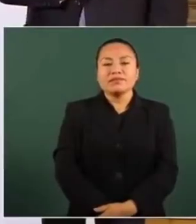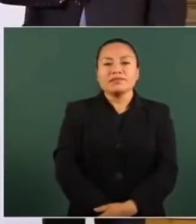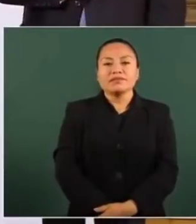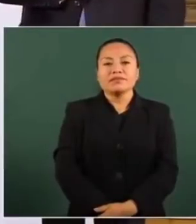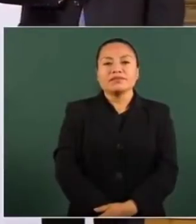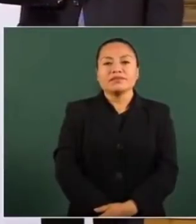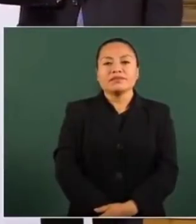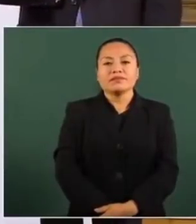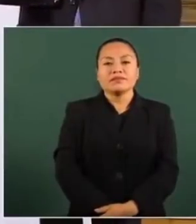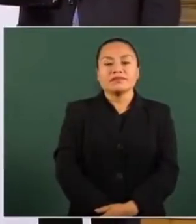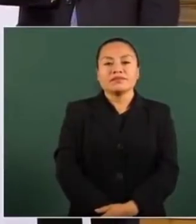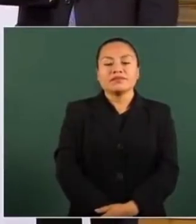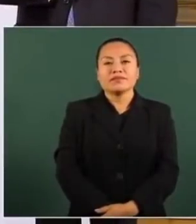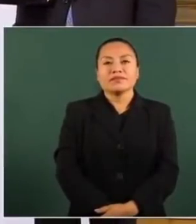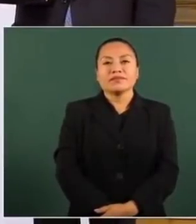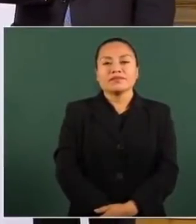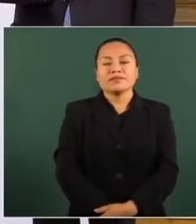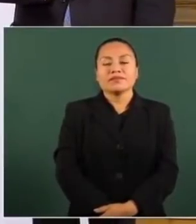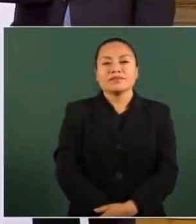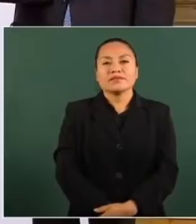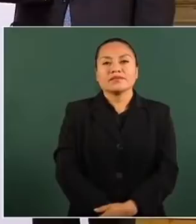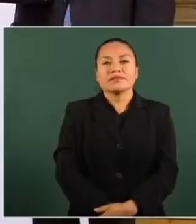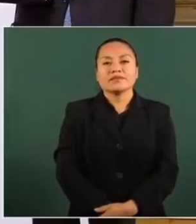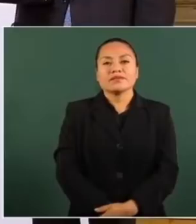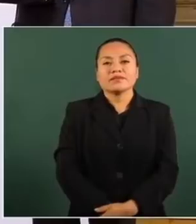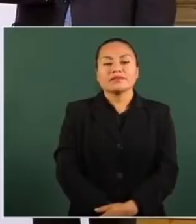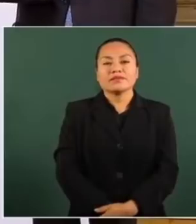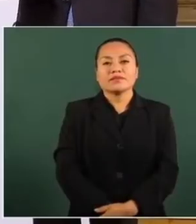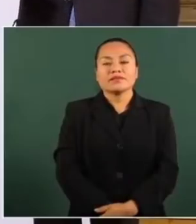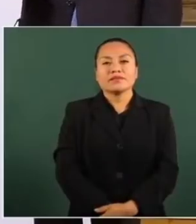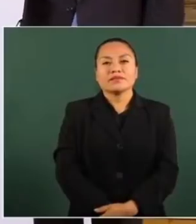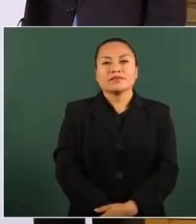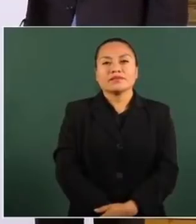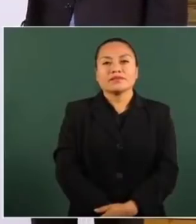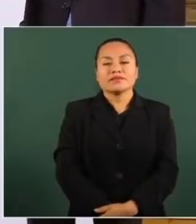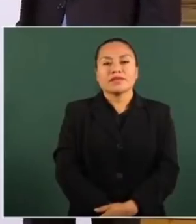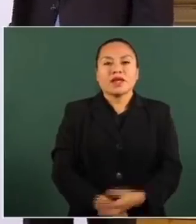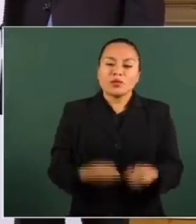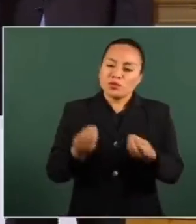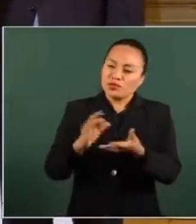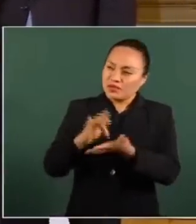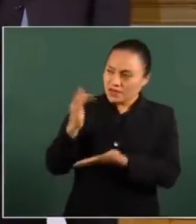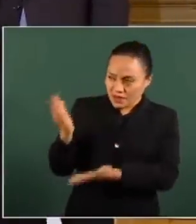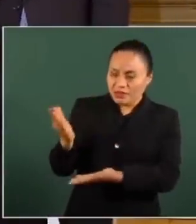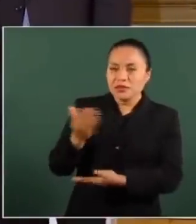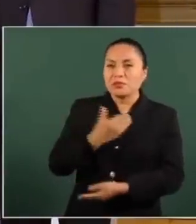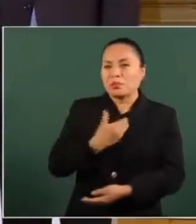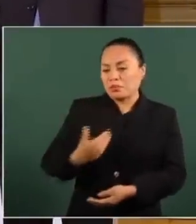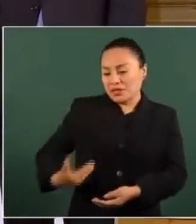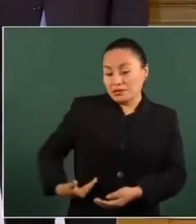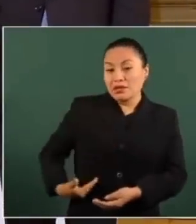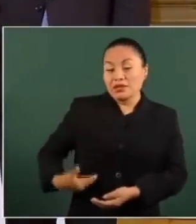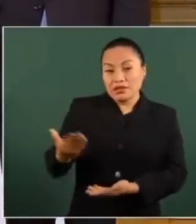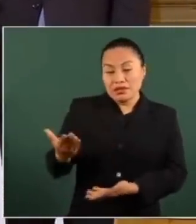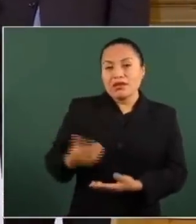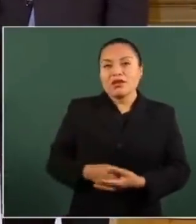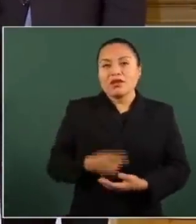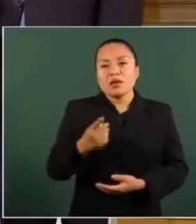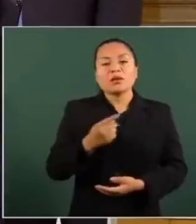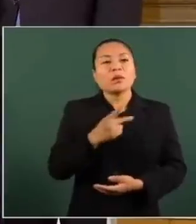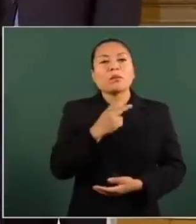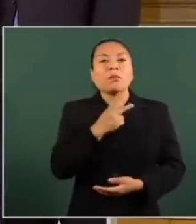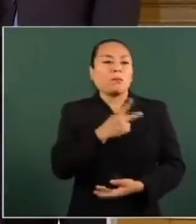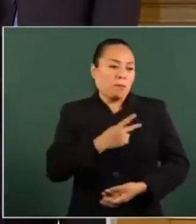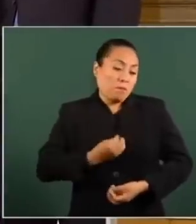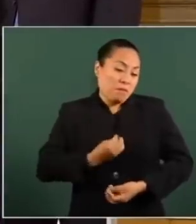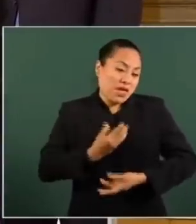country, but what are friends for? We are very happy to help. Muchas gracias, señor presidente, por sus cálidas